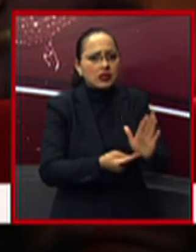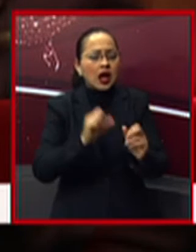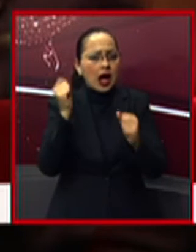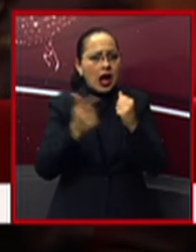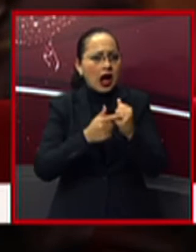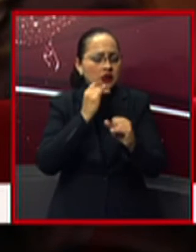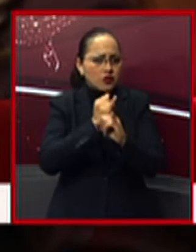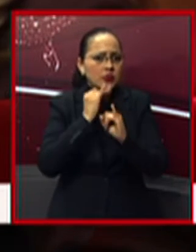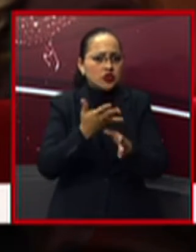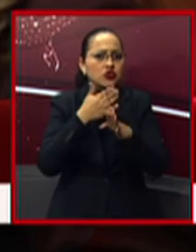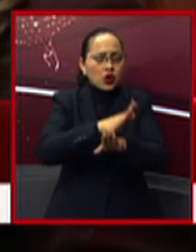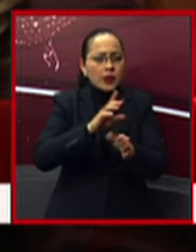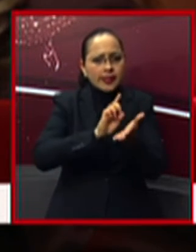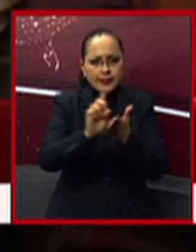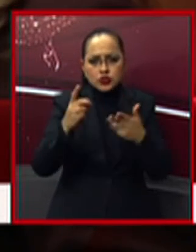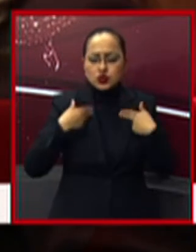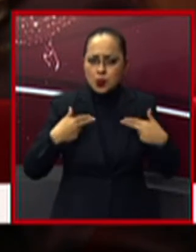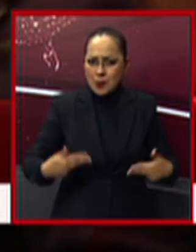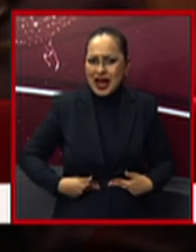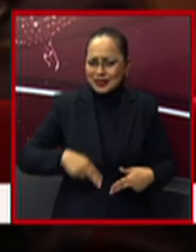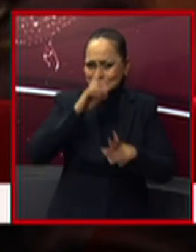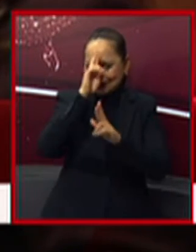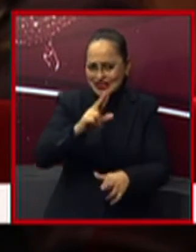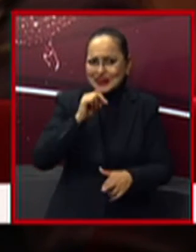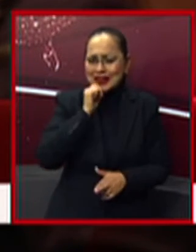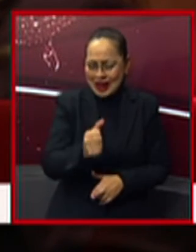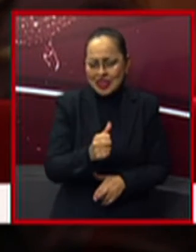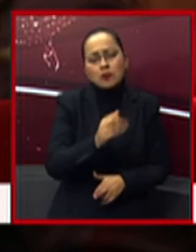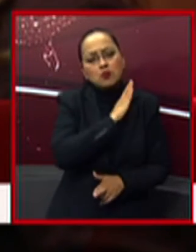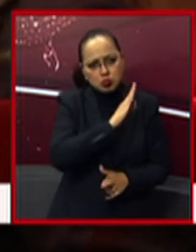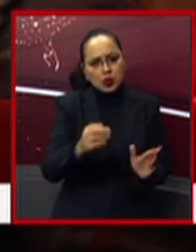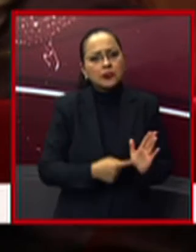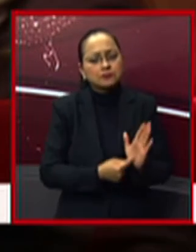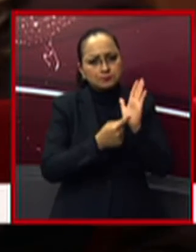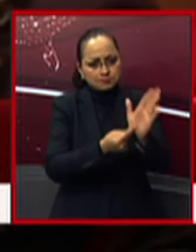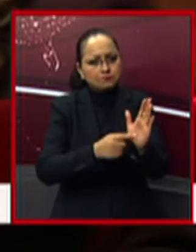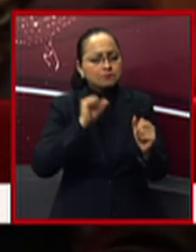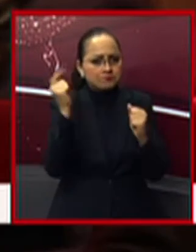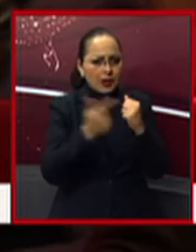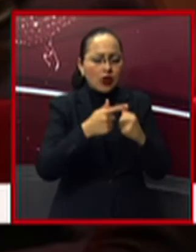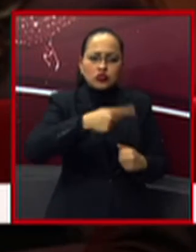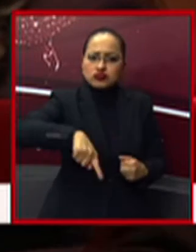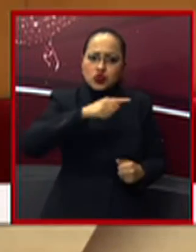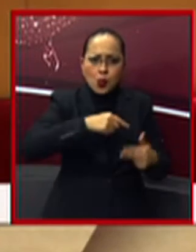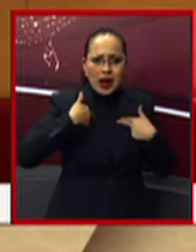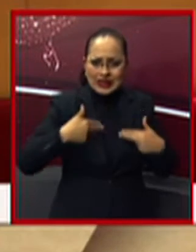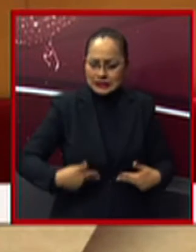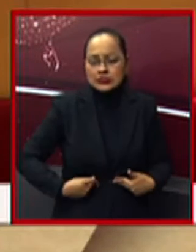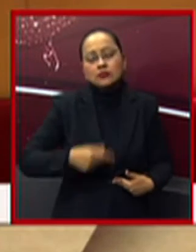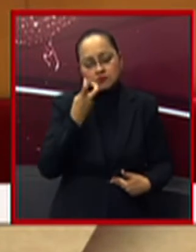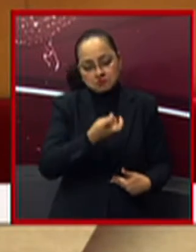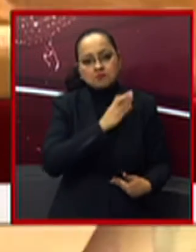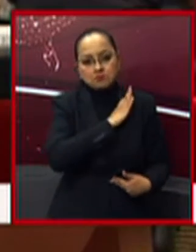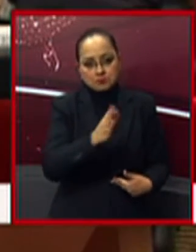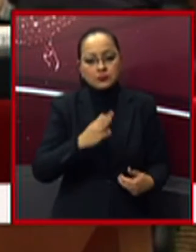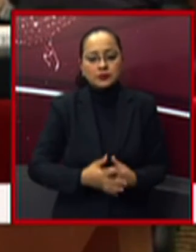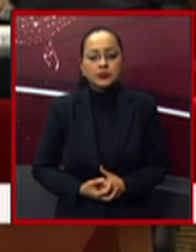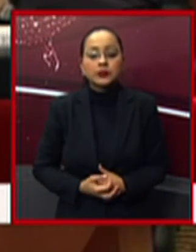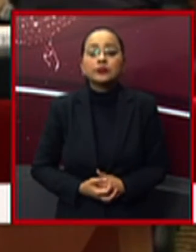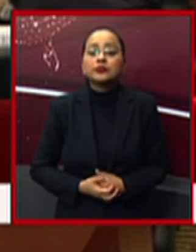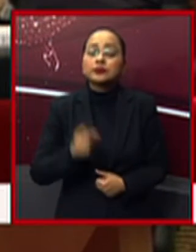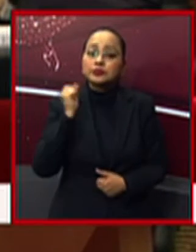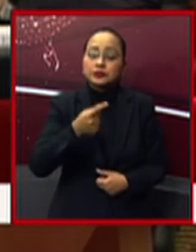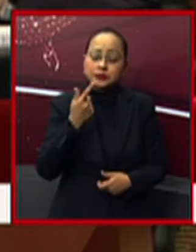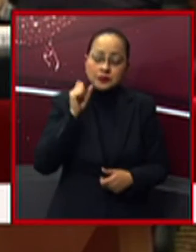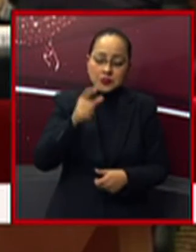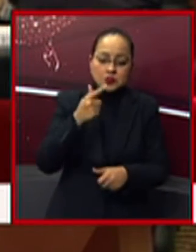de información relacionada con violaciones graves a derechos humanos o delitos de lesa humanidad. Desde su curul,